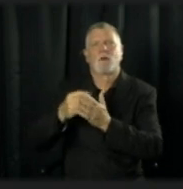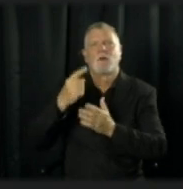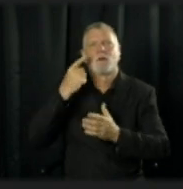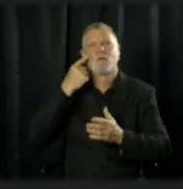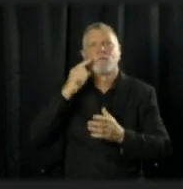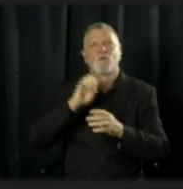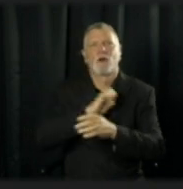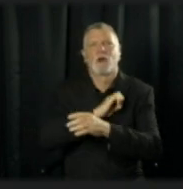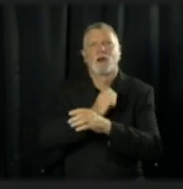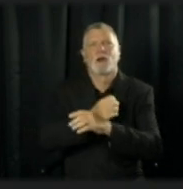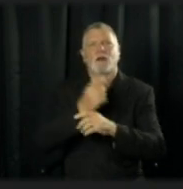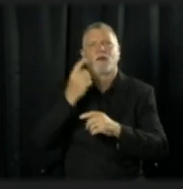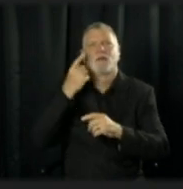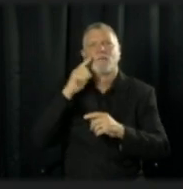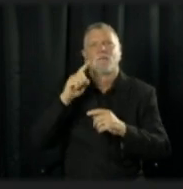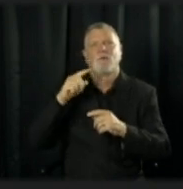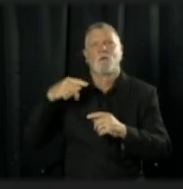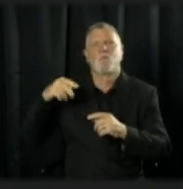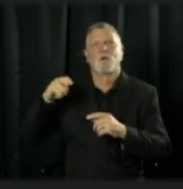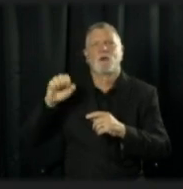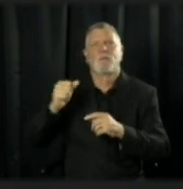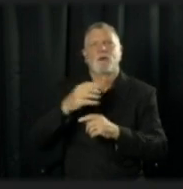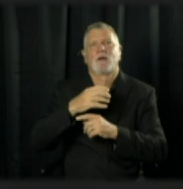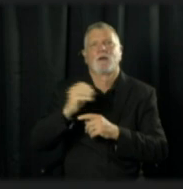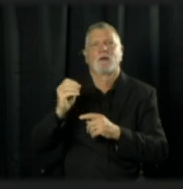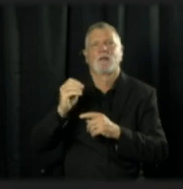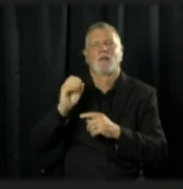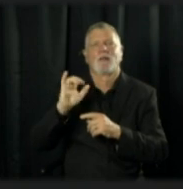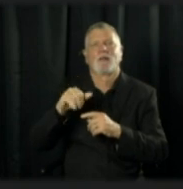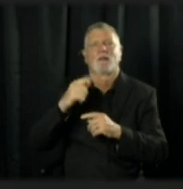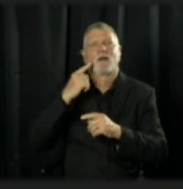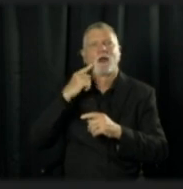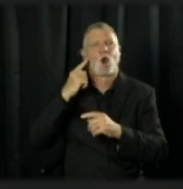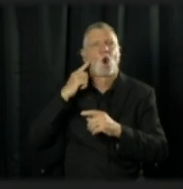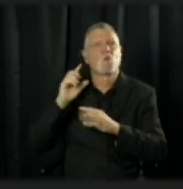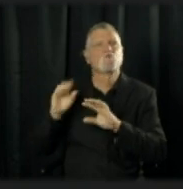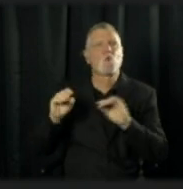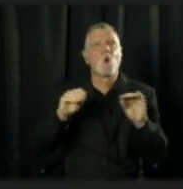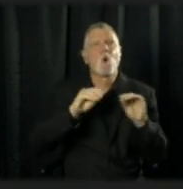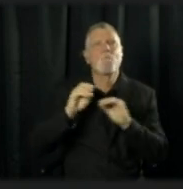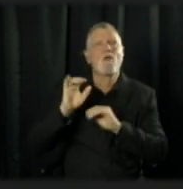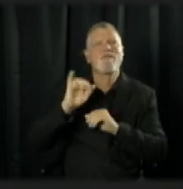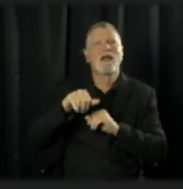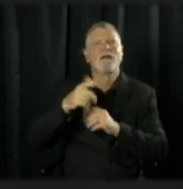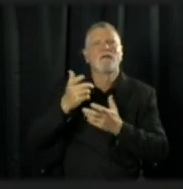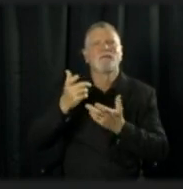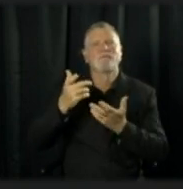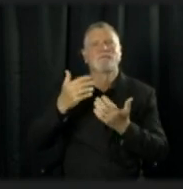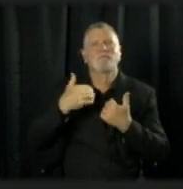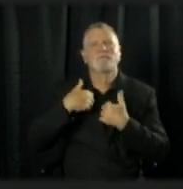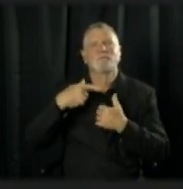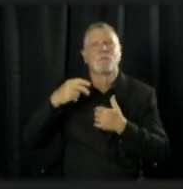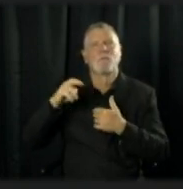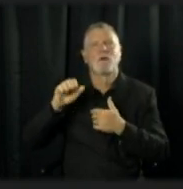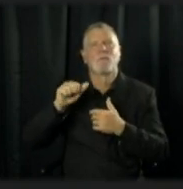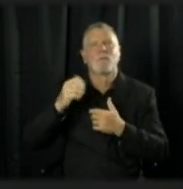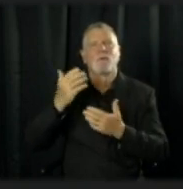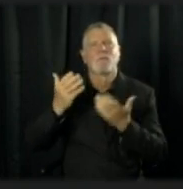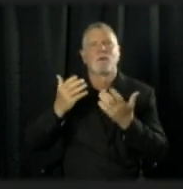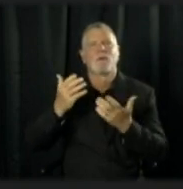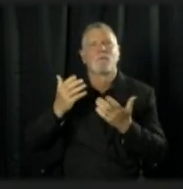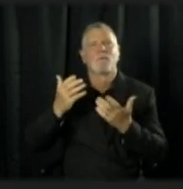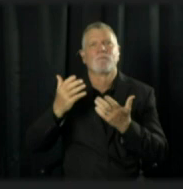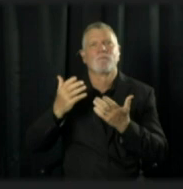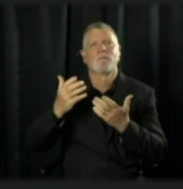acueducto debe dinero por energía, a energía eléctrica, y hay rumores que dicen que